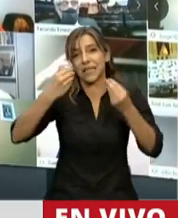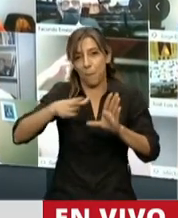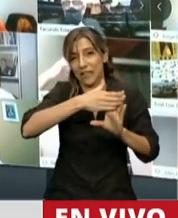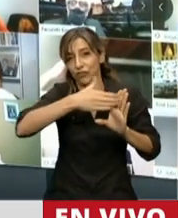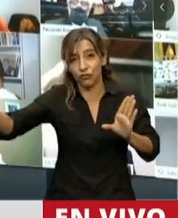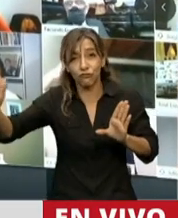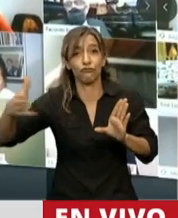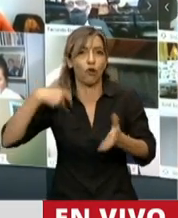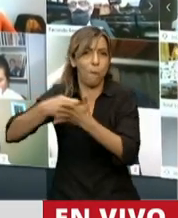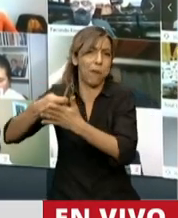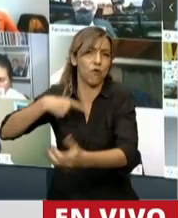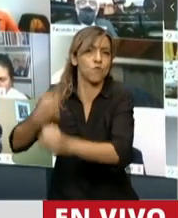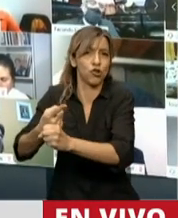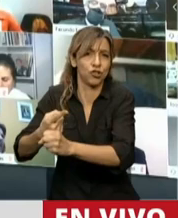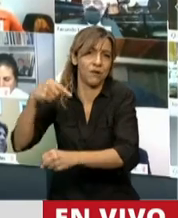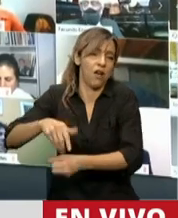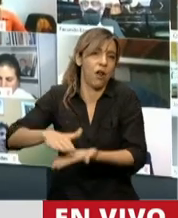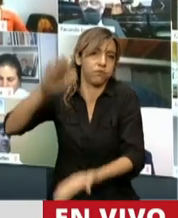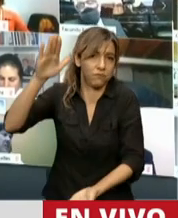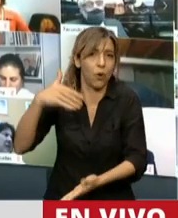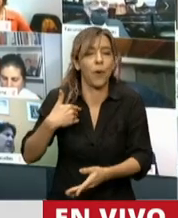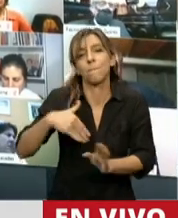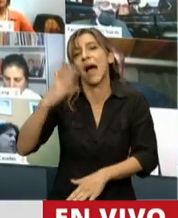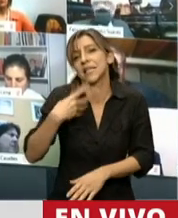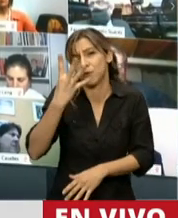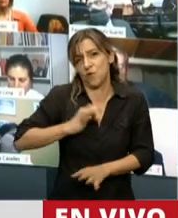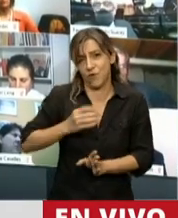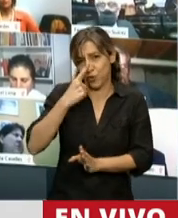ya no es, porque el más intenso de la historia de Argentina es el de los últimos cuatro años.